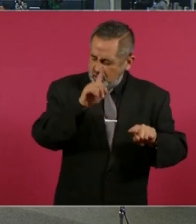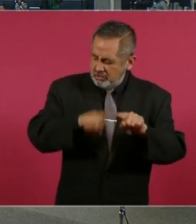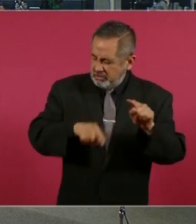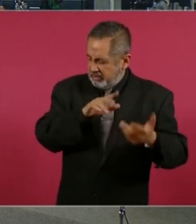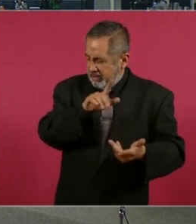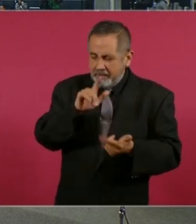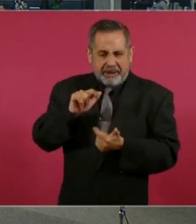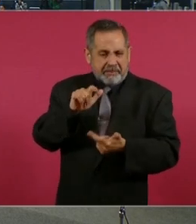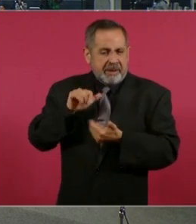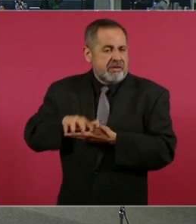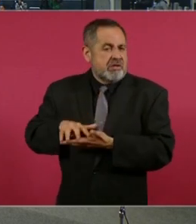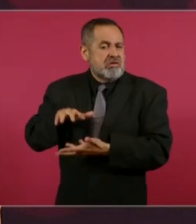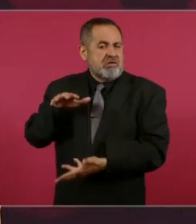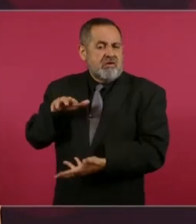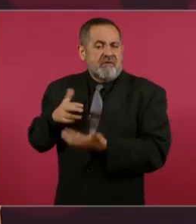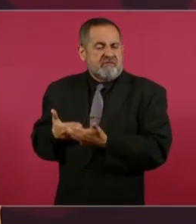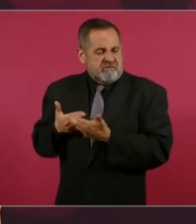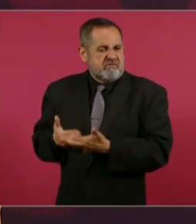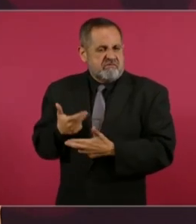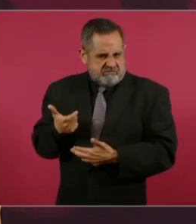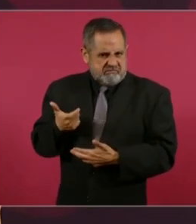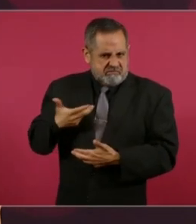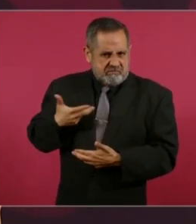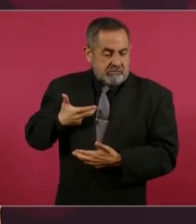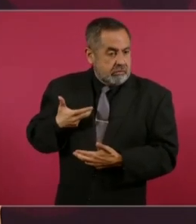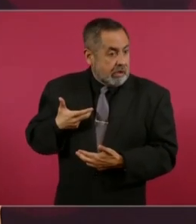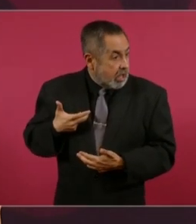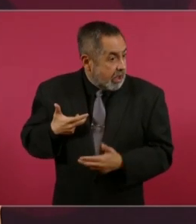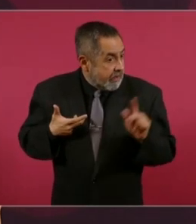finanzas públicas sanas, fuertes.